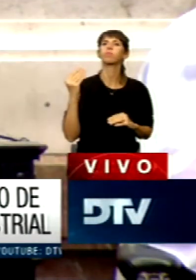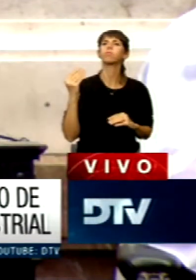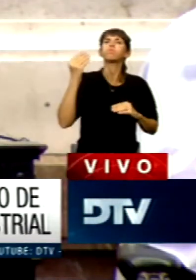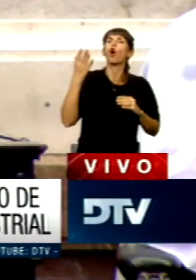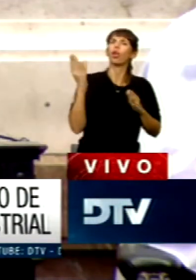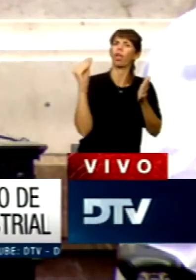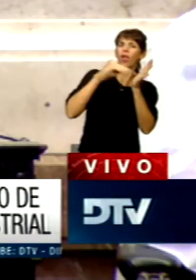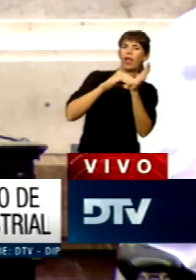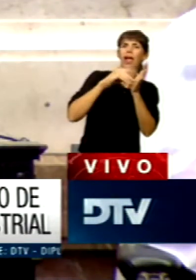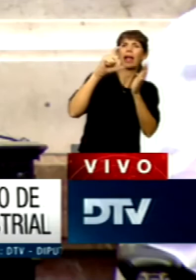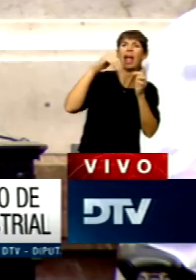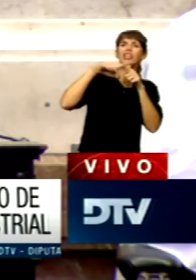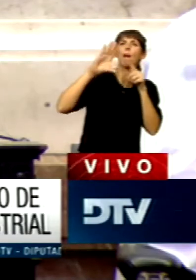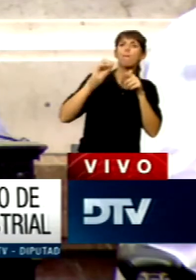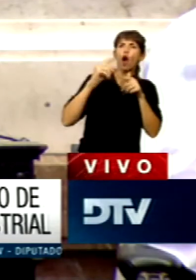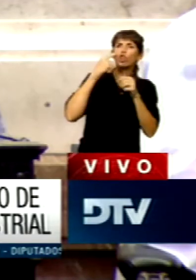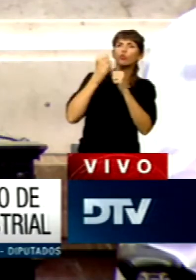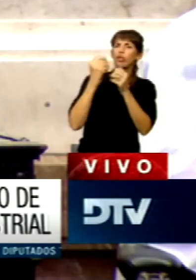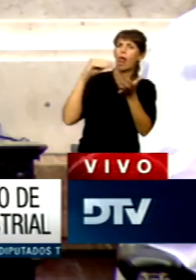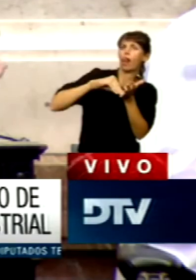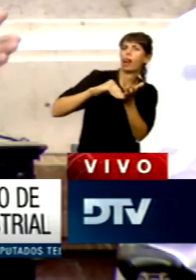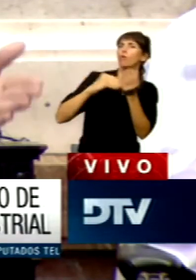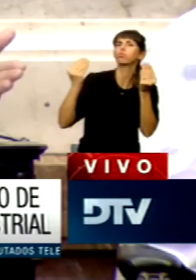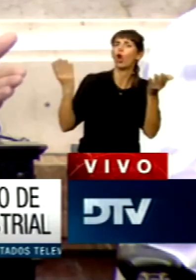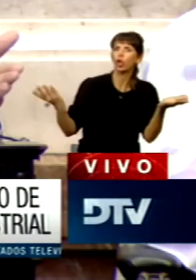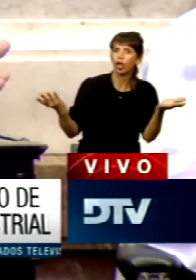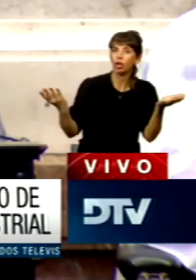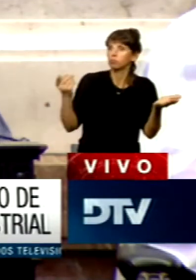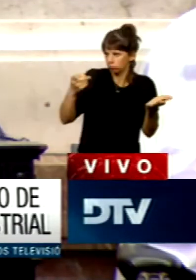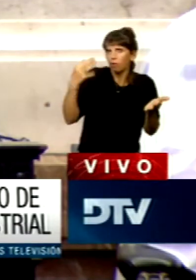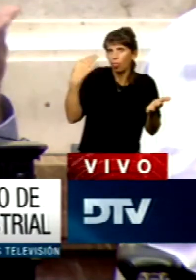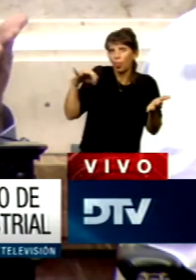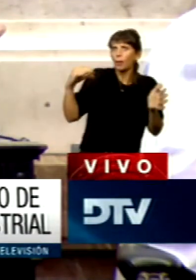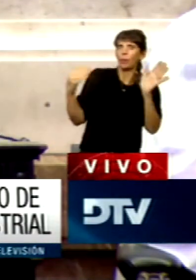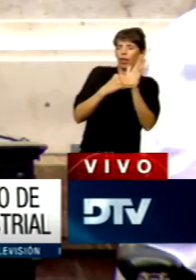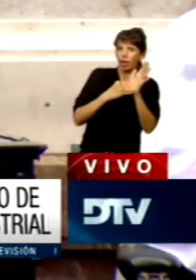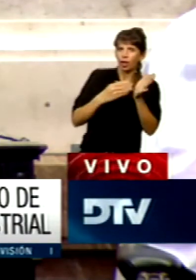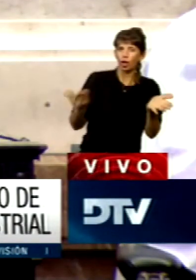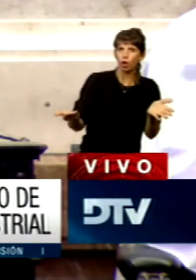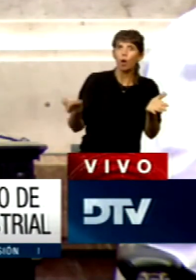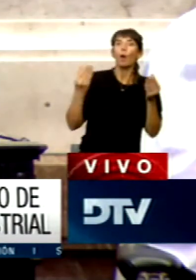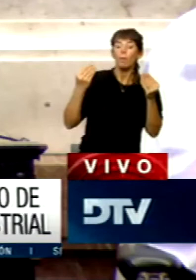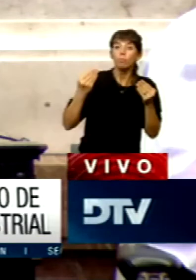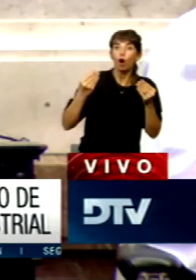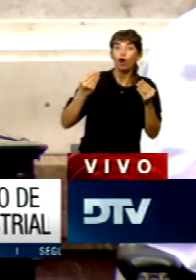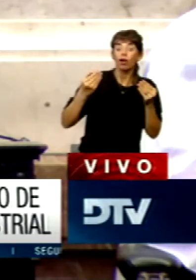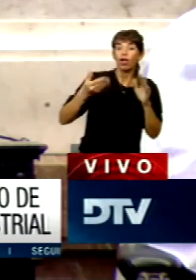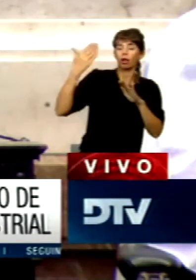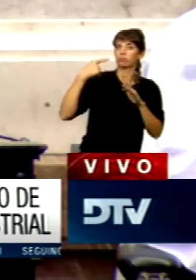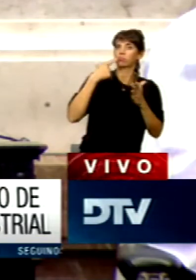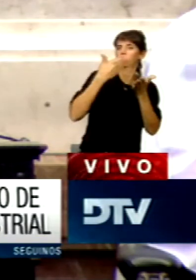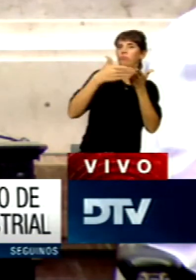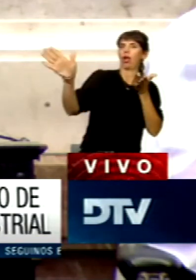industrial en esta ley? Y tiene que estar el cáñamo industrial también, porque se los ilegalizó y se lo